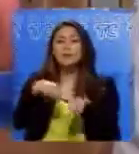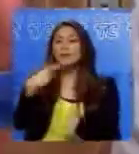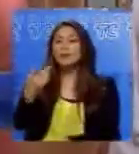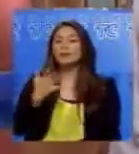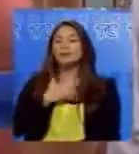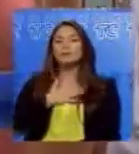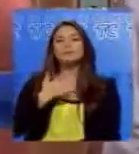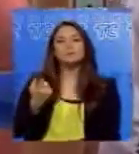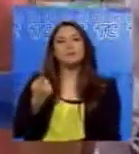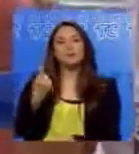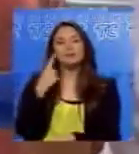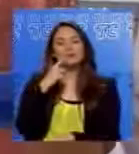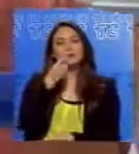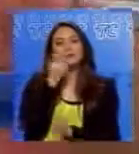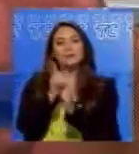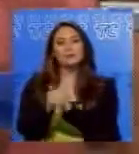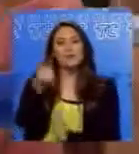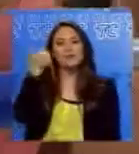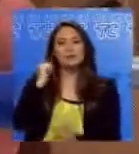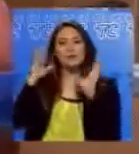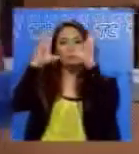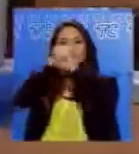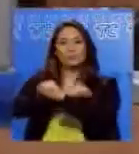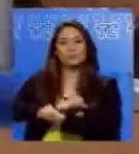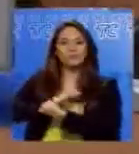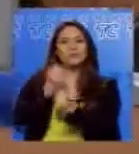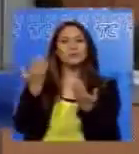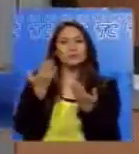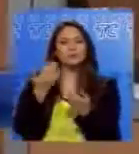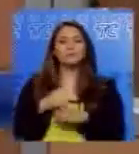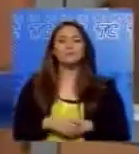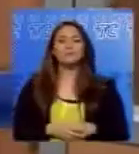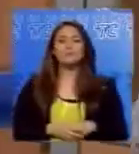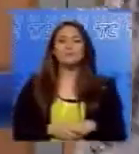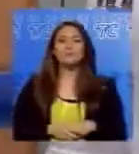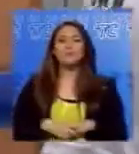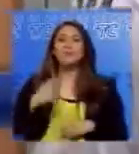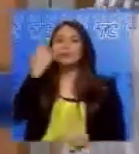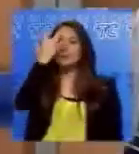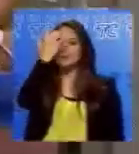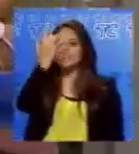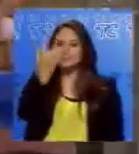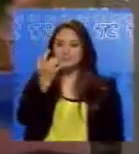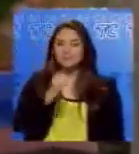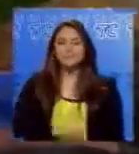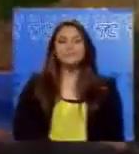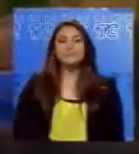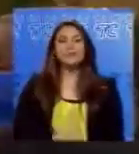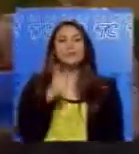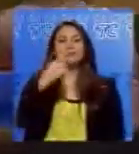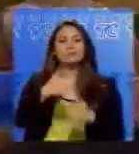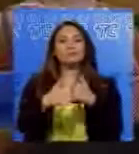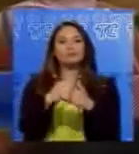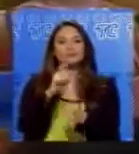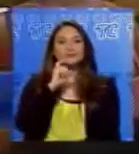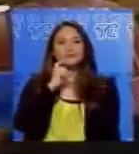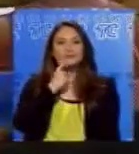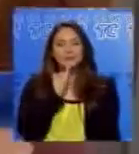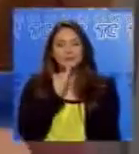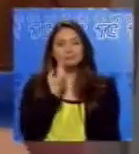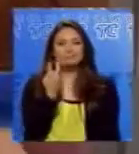pelea entre vecinas la noche de ayer en el sur de la ciudad. Al parecer, un problema de